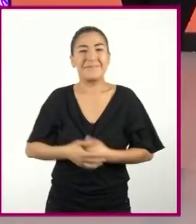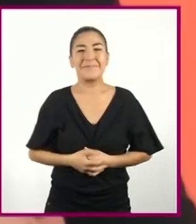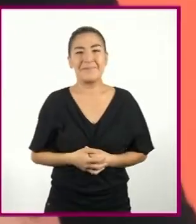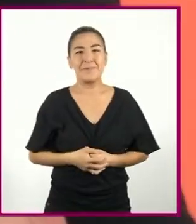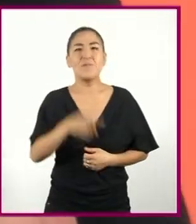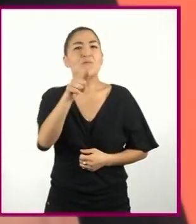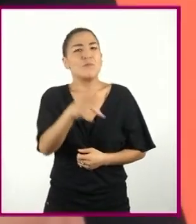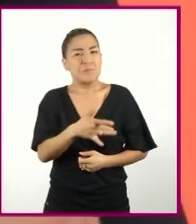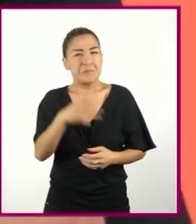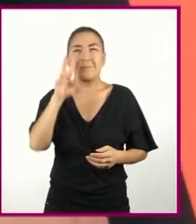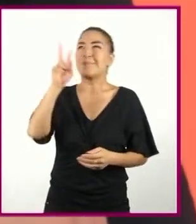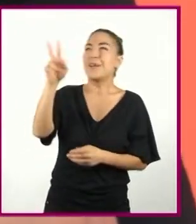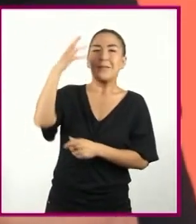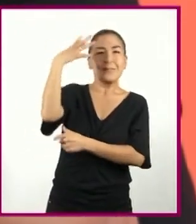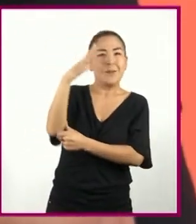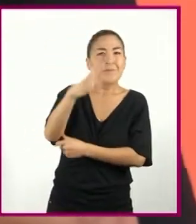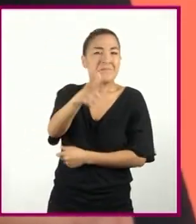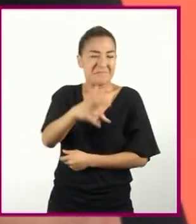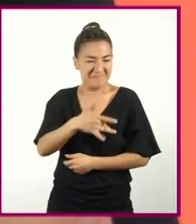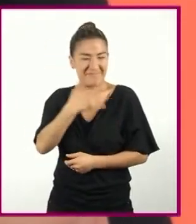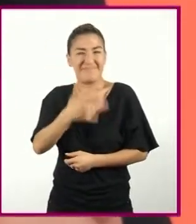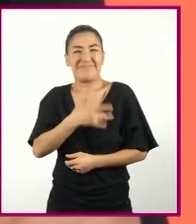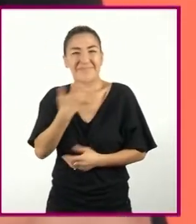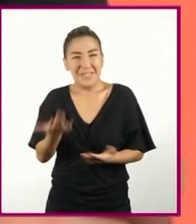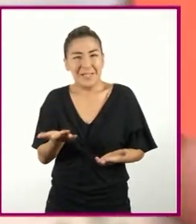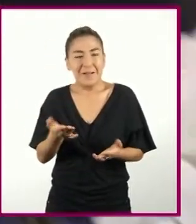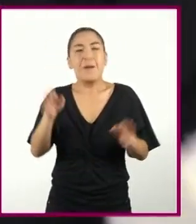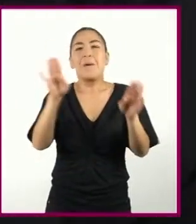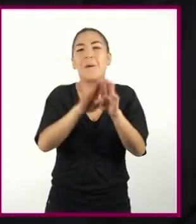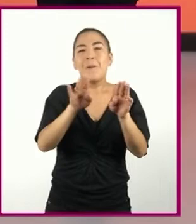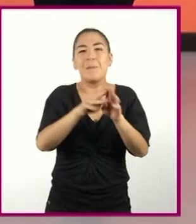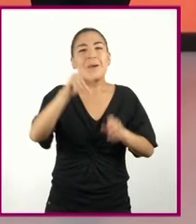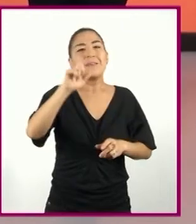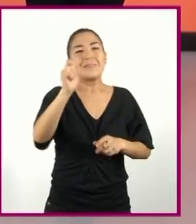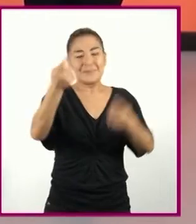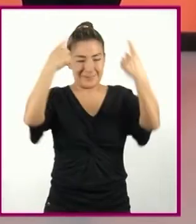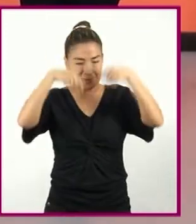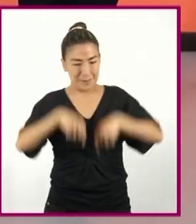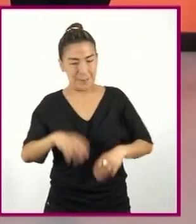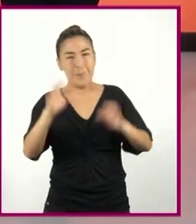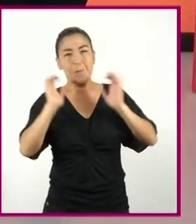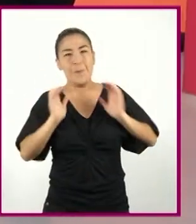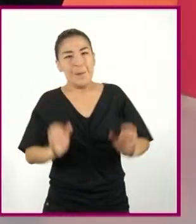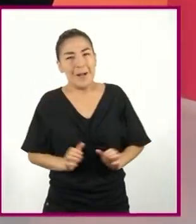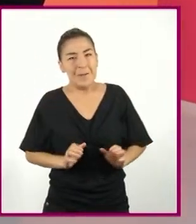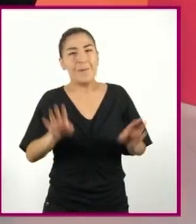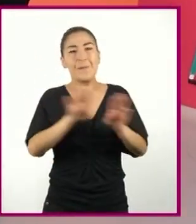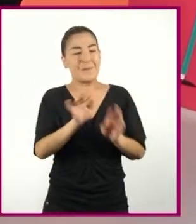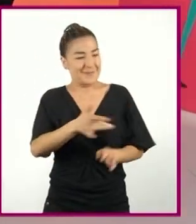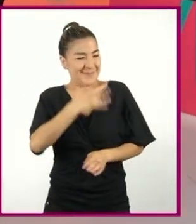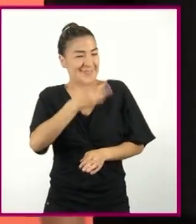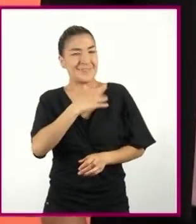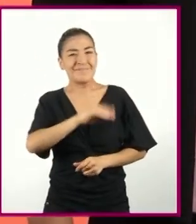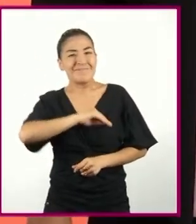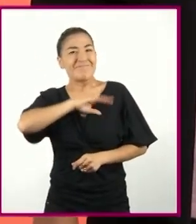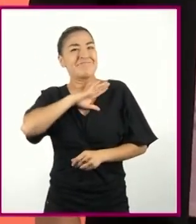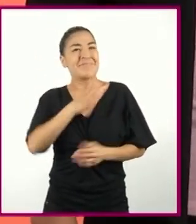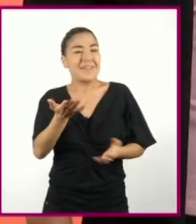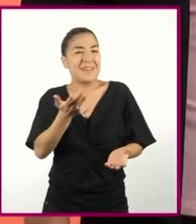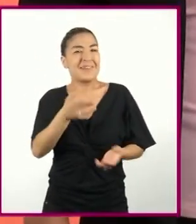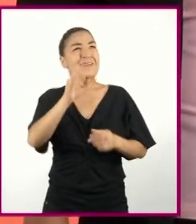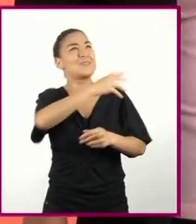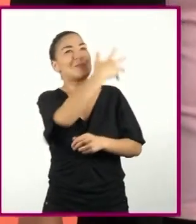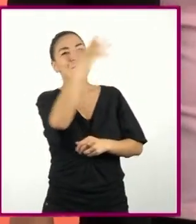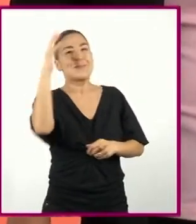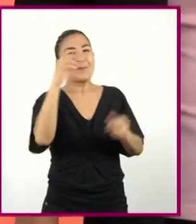¿Cómo se siente? ¿Cómo pinta nuestro cuerpo o nuestro estado de ánimo?